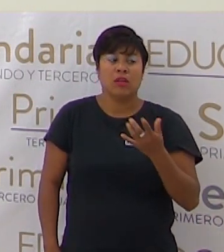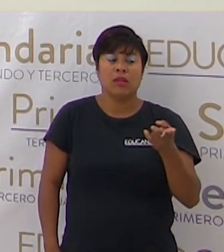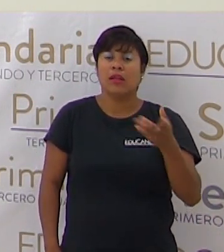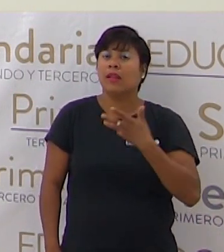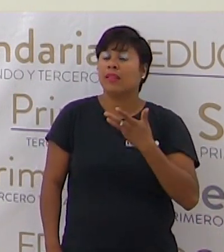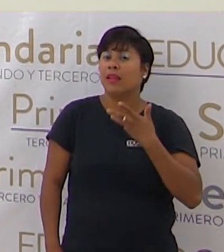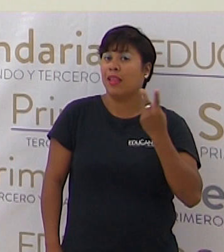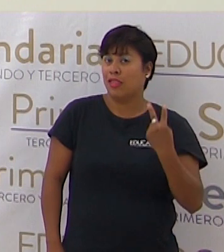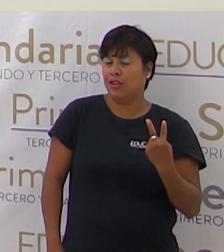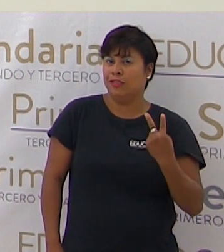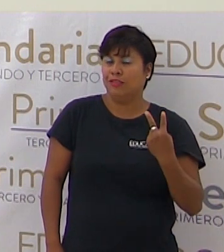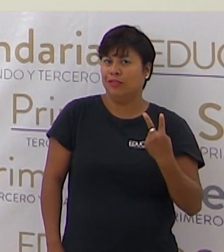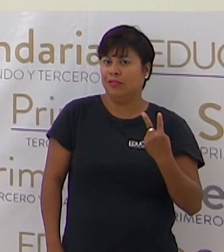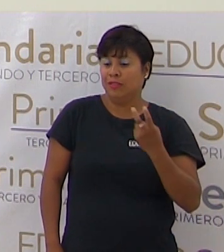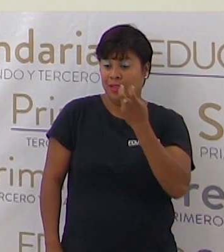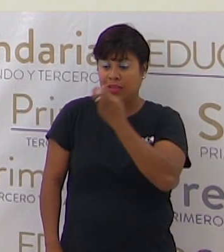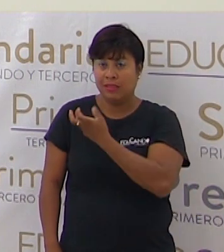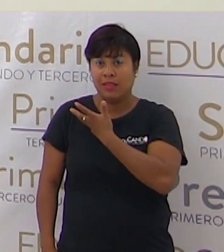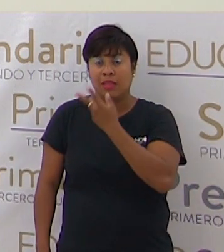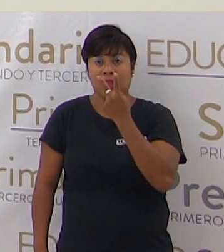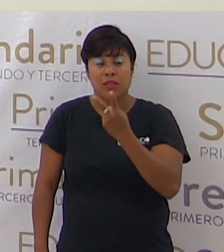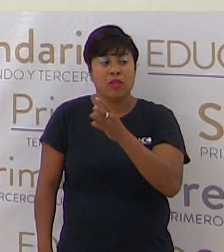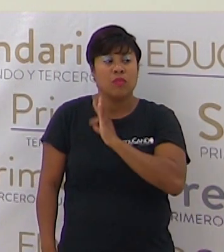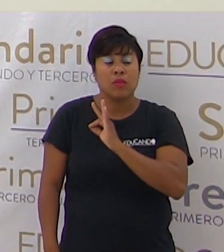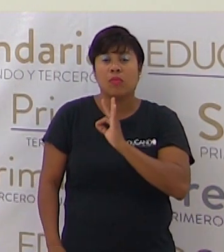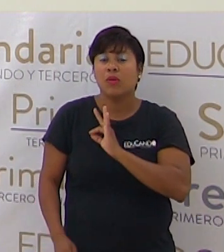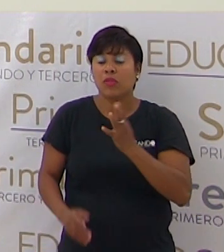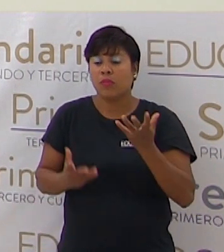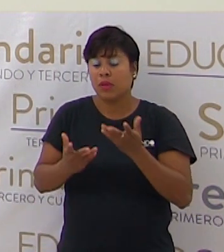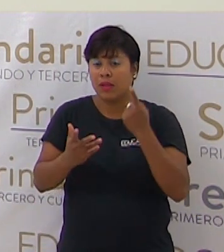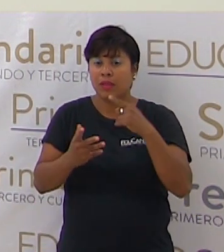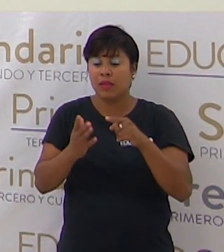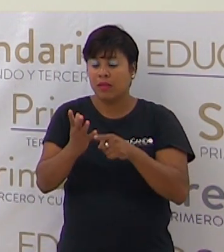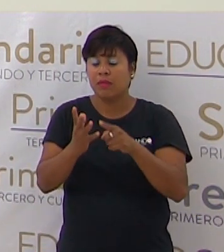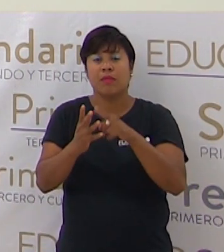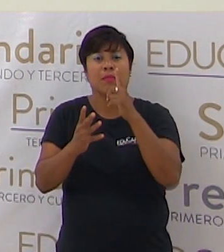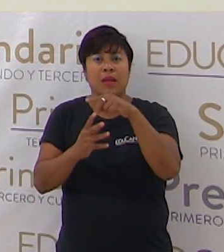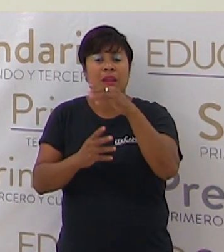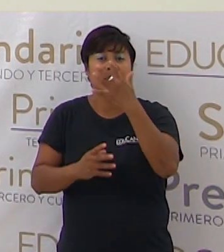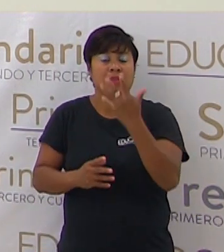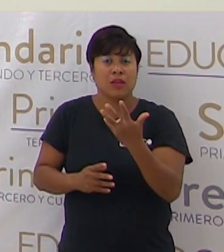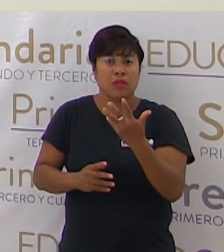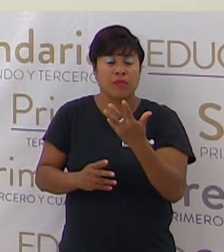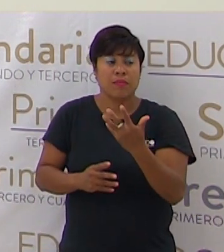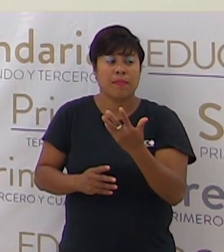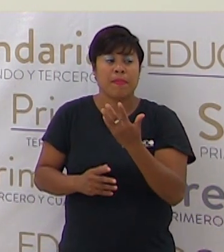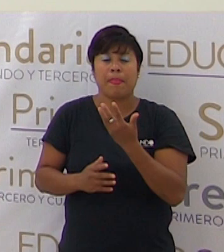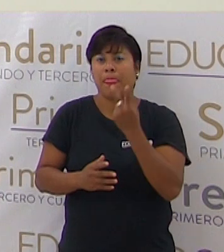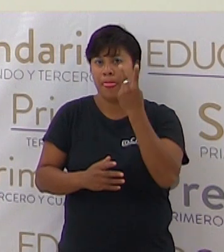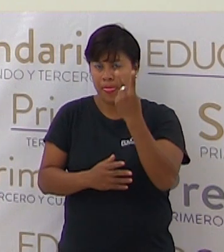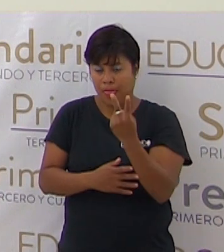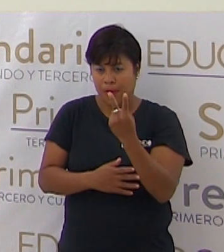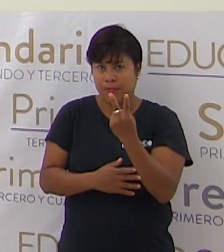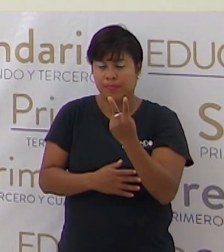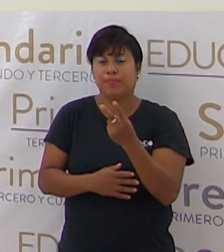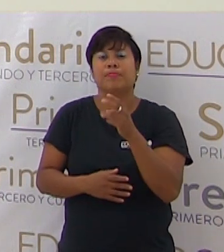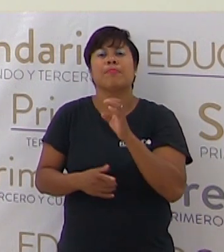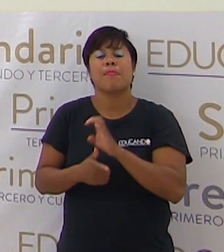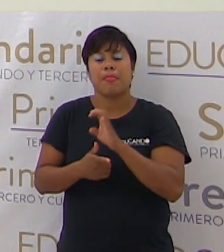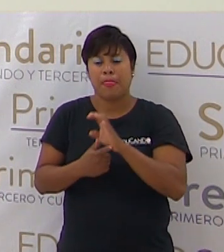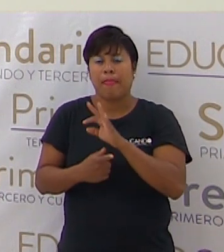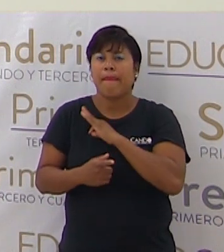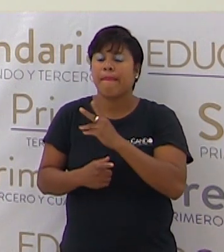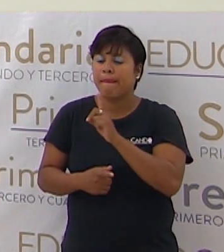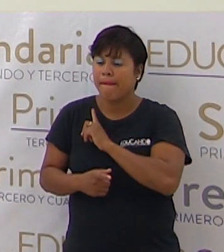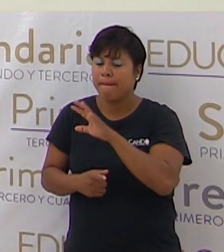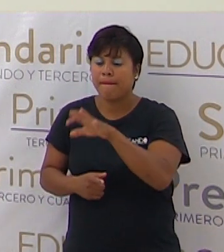esta tiene 2. ¿Cuántas de 2 necesito sumar para llegar a 5? Es 2, ¿verdad? Por lo tanto, me van a